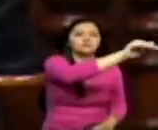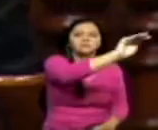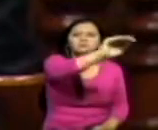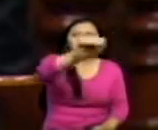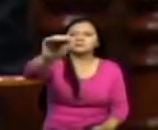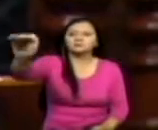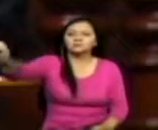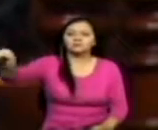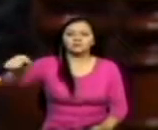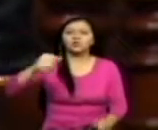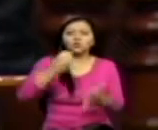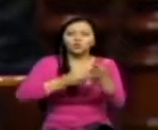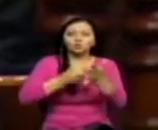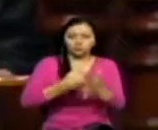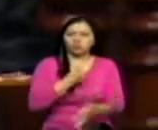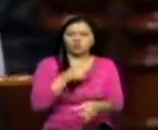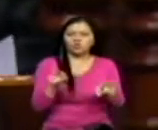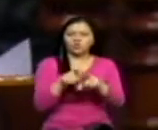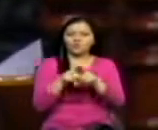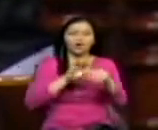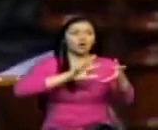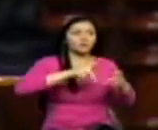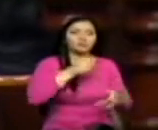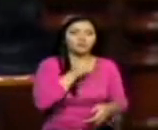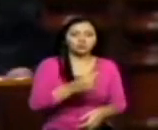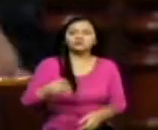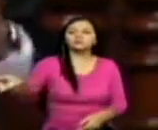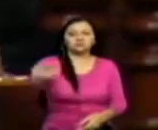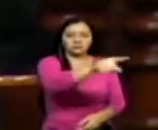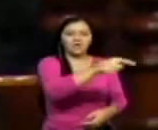luchar conmigo contra este flagelo.